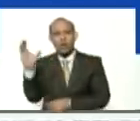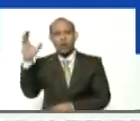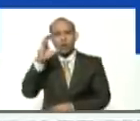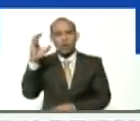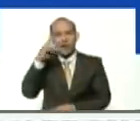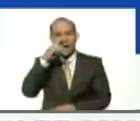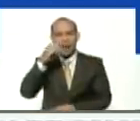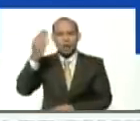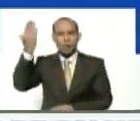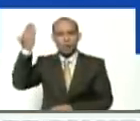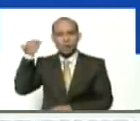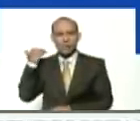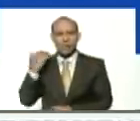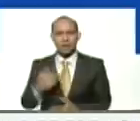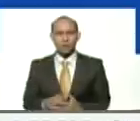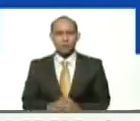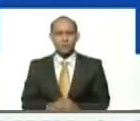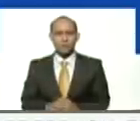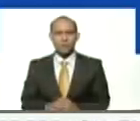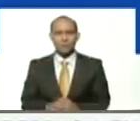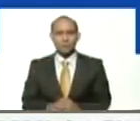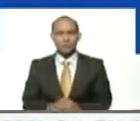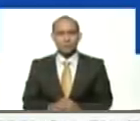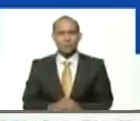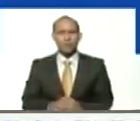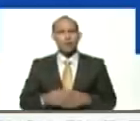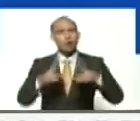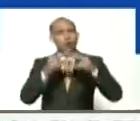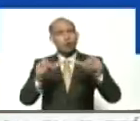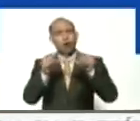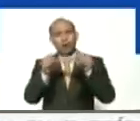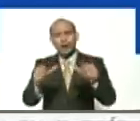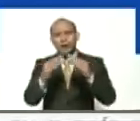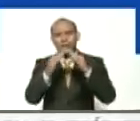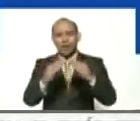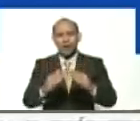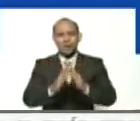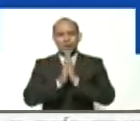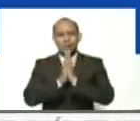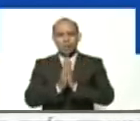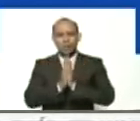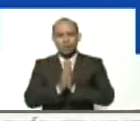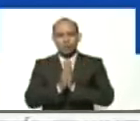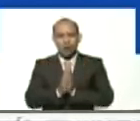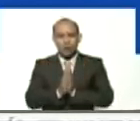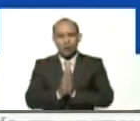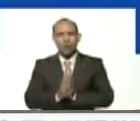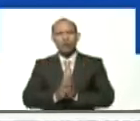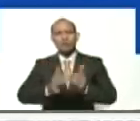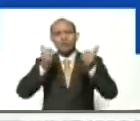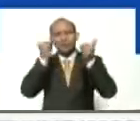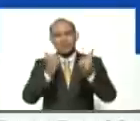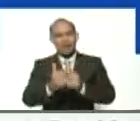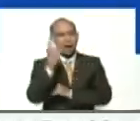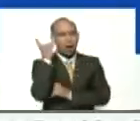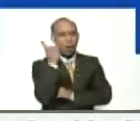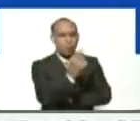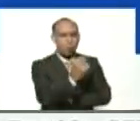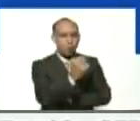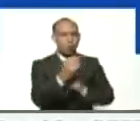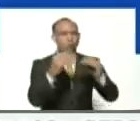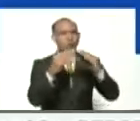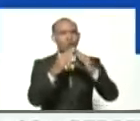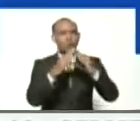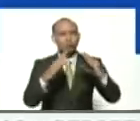año pasado en el poliedro de caracas no nos quedemos en casa debemos acudir a los centros de salud